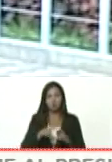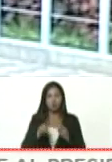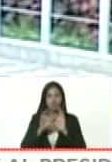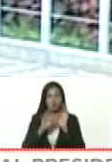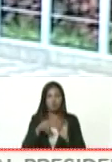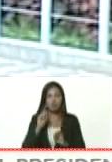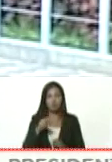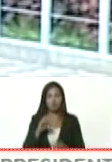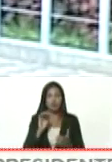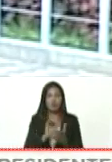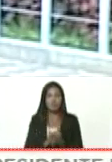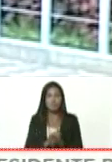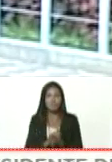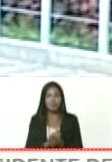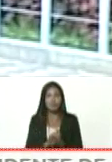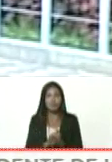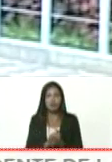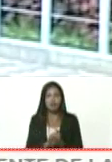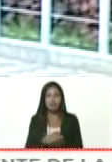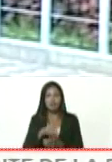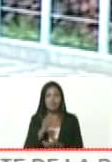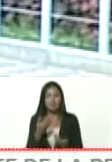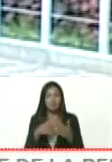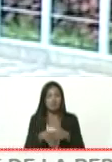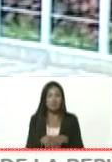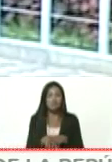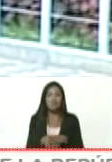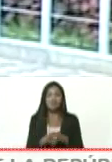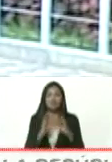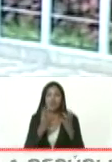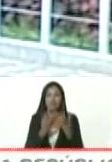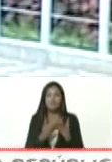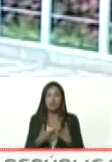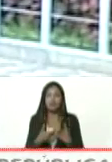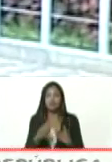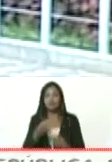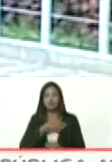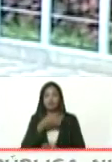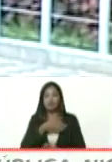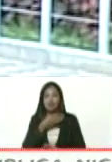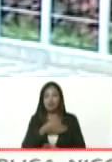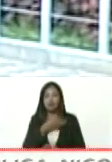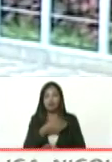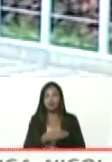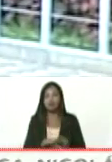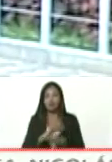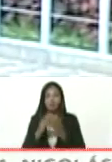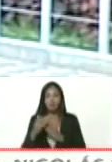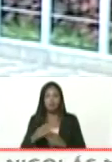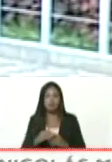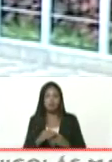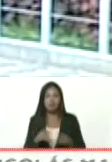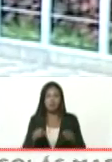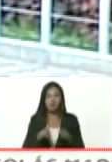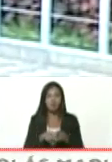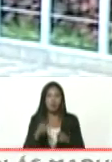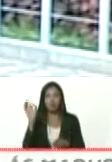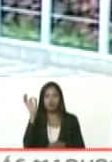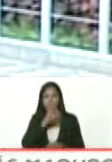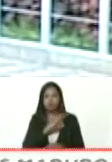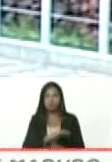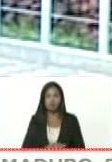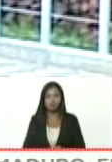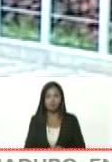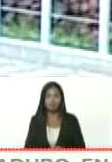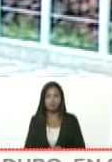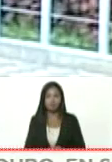la compañera Yomaira Peña, integrante de la empresa de propiedad socialista comunal Porcinos El Marzal, y el